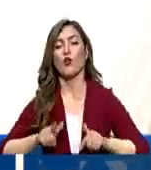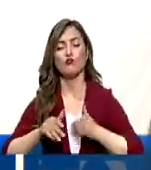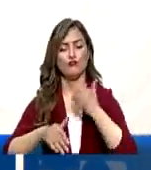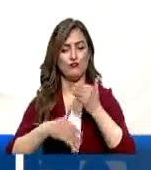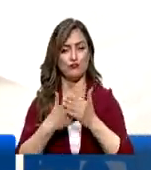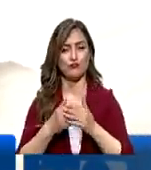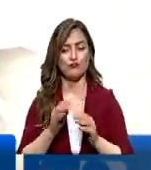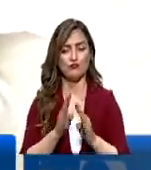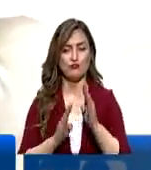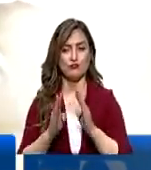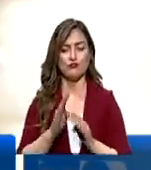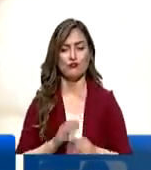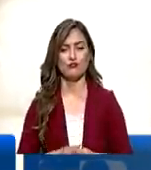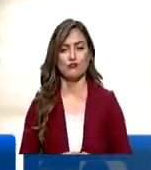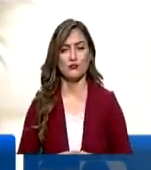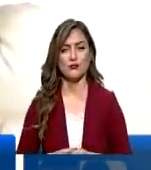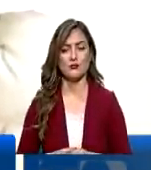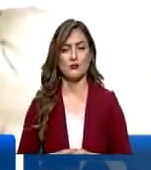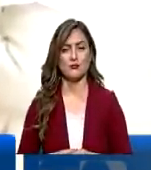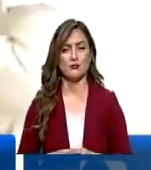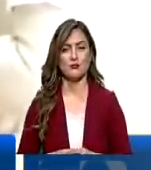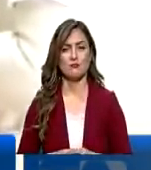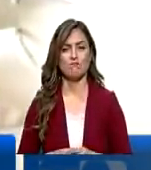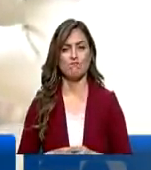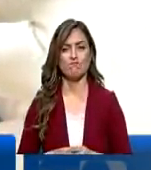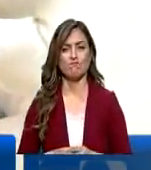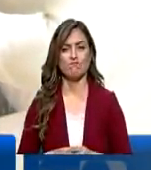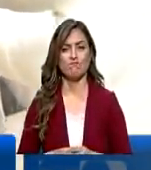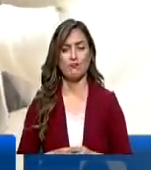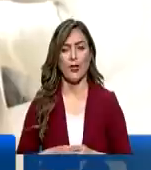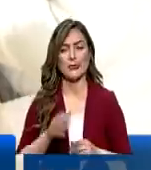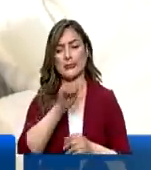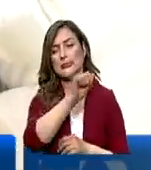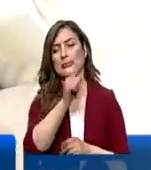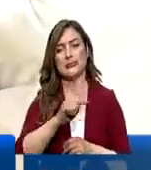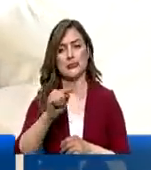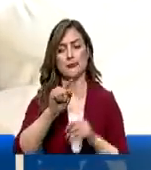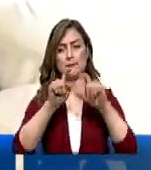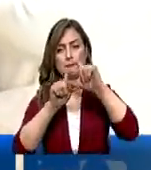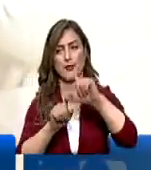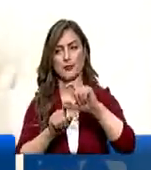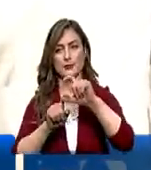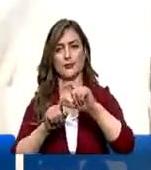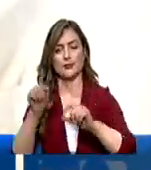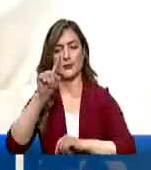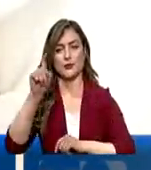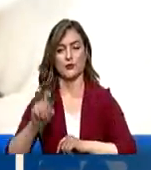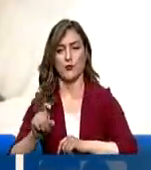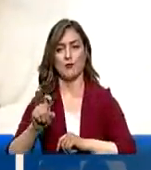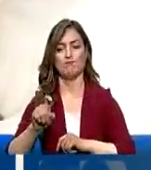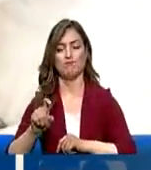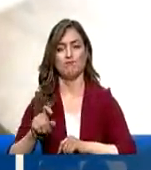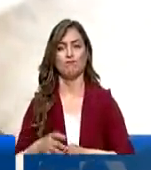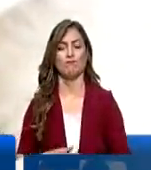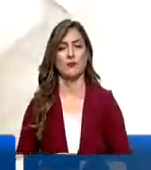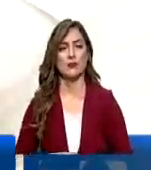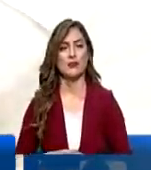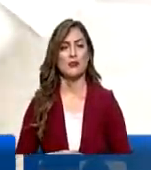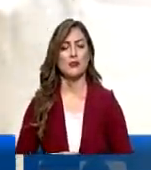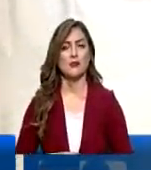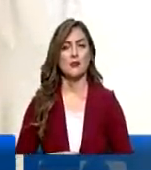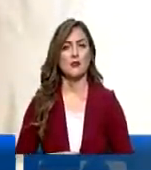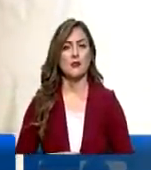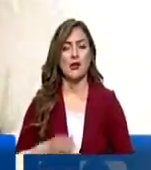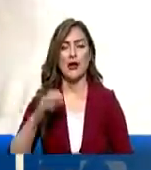biológicos, AstraZeneca, Pfizer, CanSino, Sinovac, para poder ser inoculados. ¿Ha notado tal vez que exista